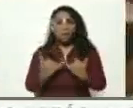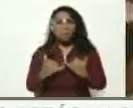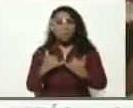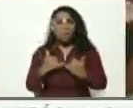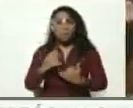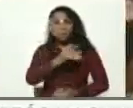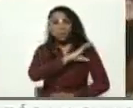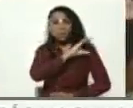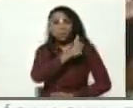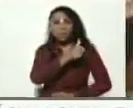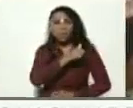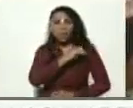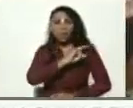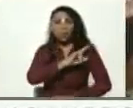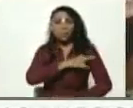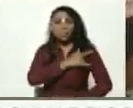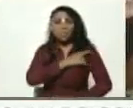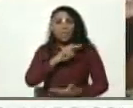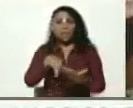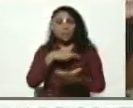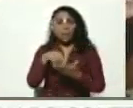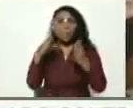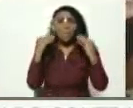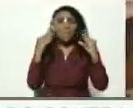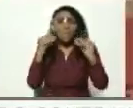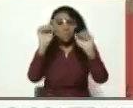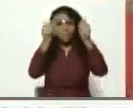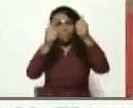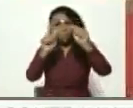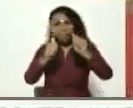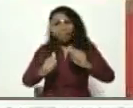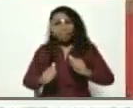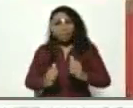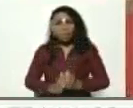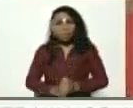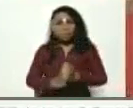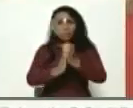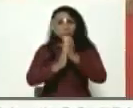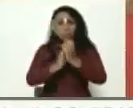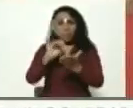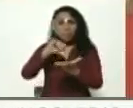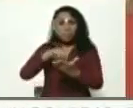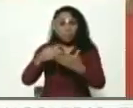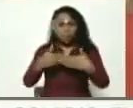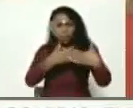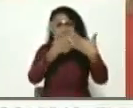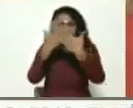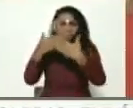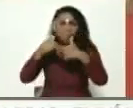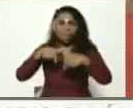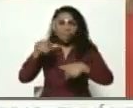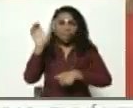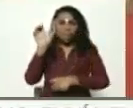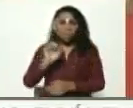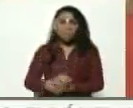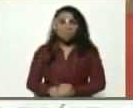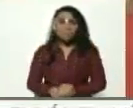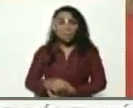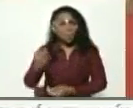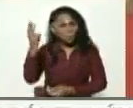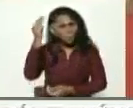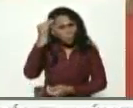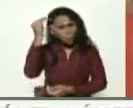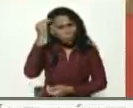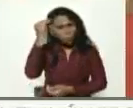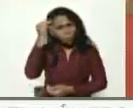vicerrector académico de la Universidad Nacional Experimental de las Artes y dirige el Centro de Estudios de Caracas. La memoria y